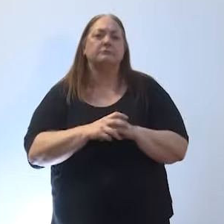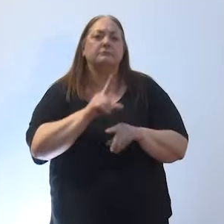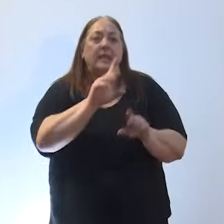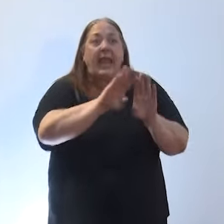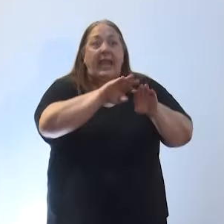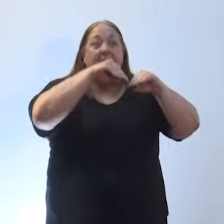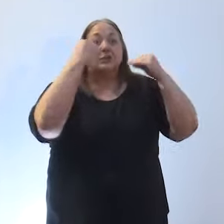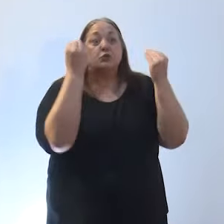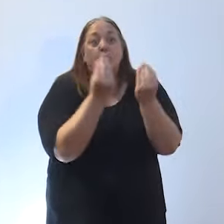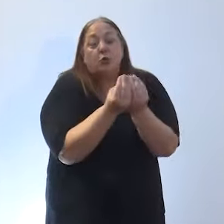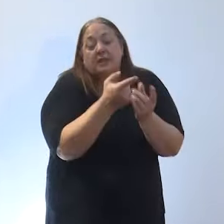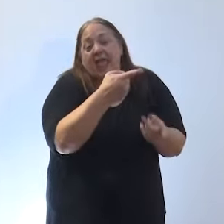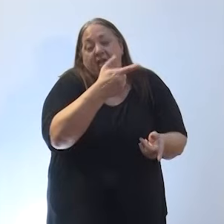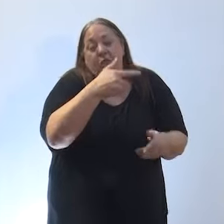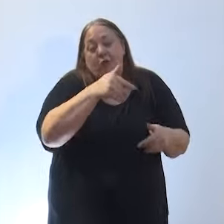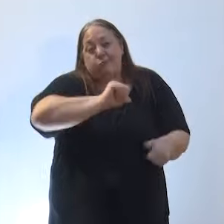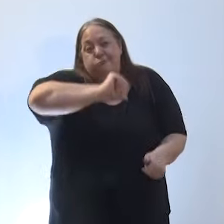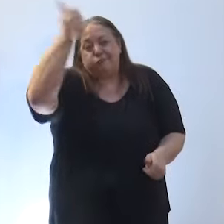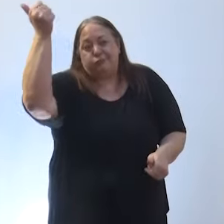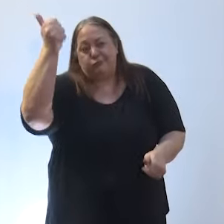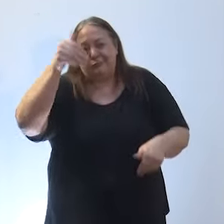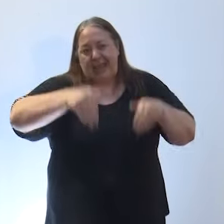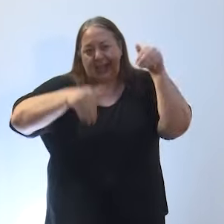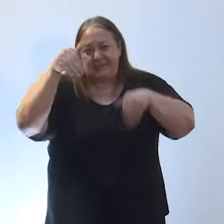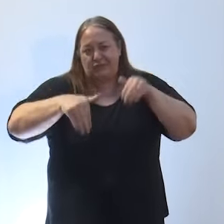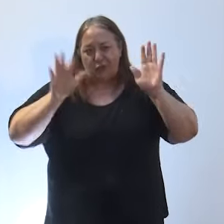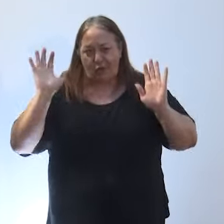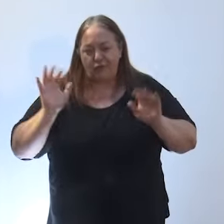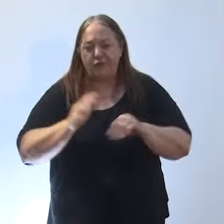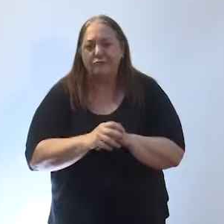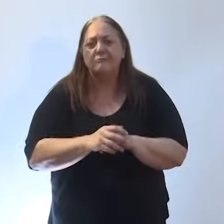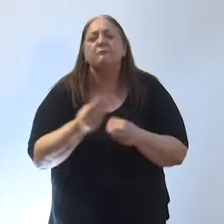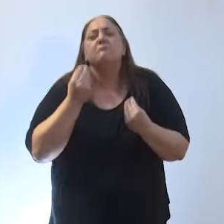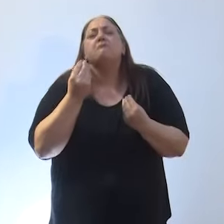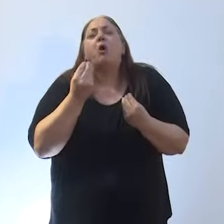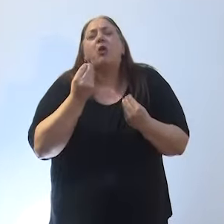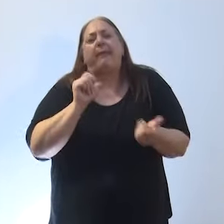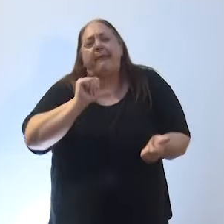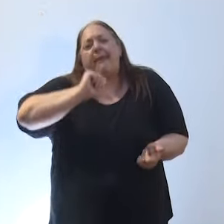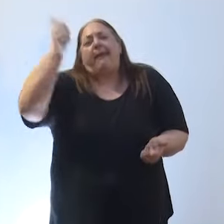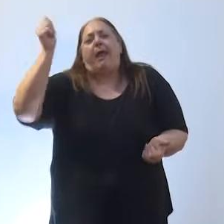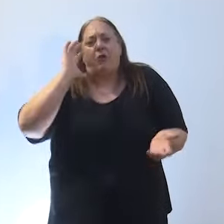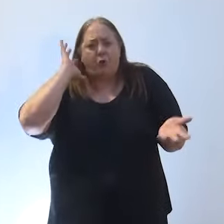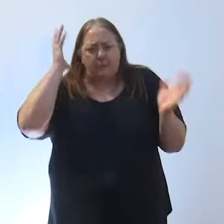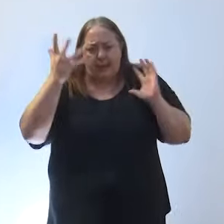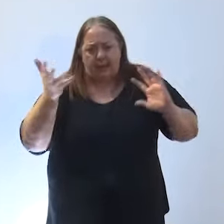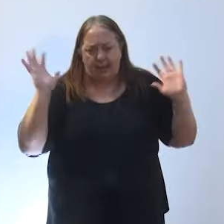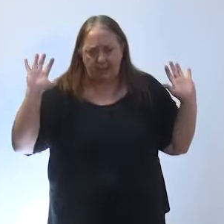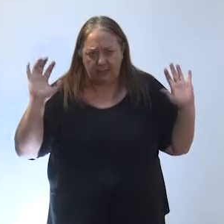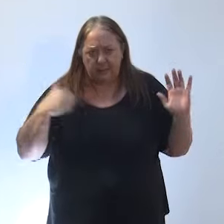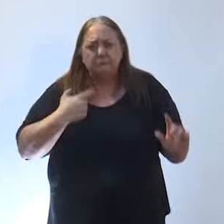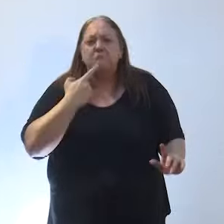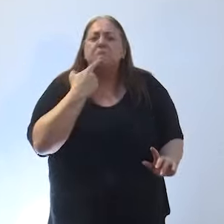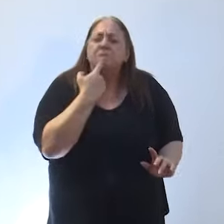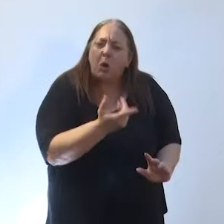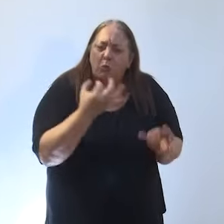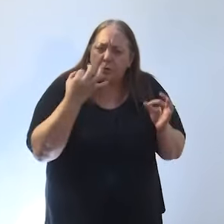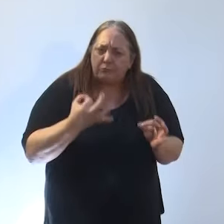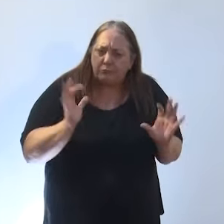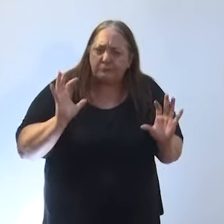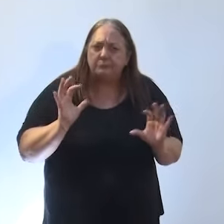electoral que van construyendo una explicación de Por qué ganó mi ley La pregunta es